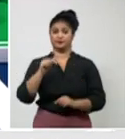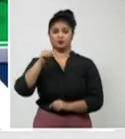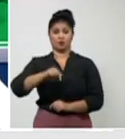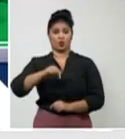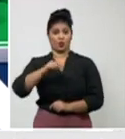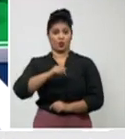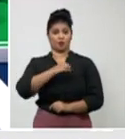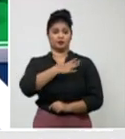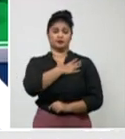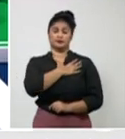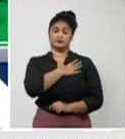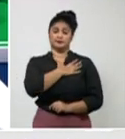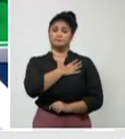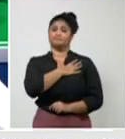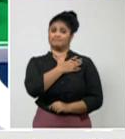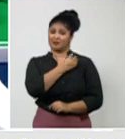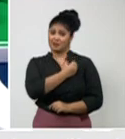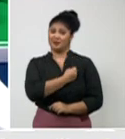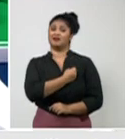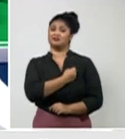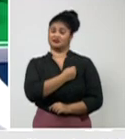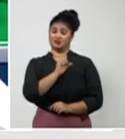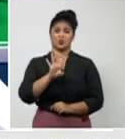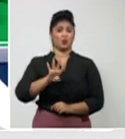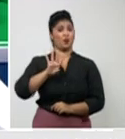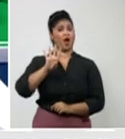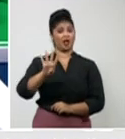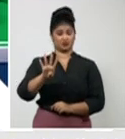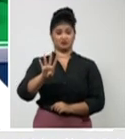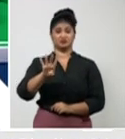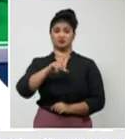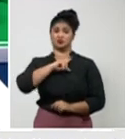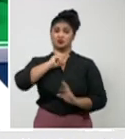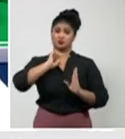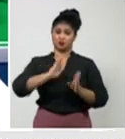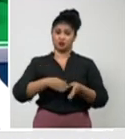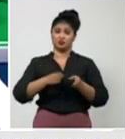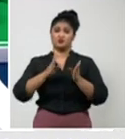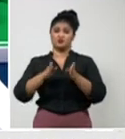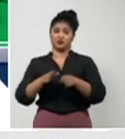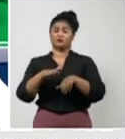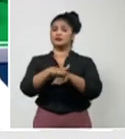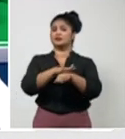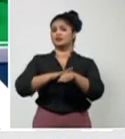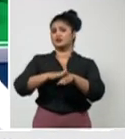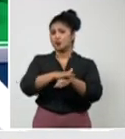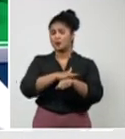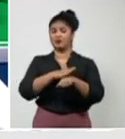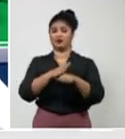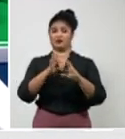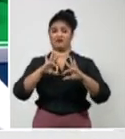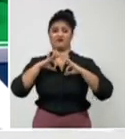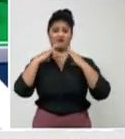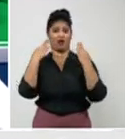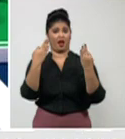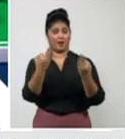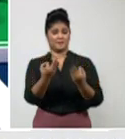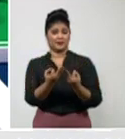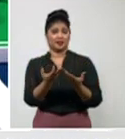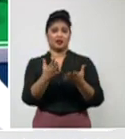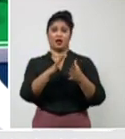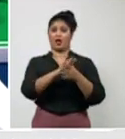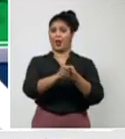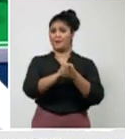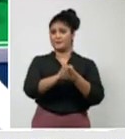lamentablemente 4 fallecidos, nuestras condolencias a familiares, a amistades, realmente es